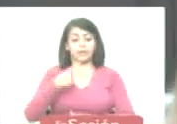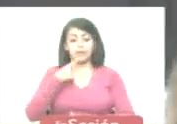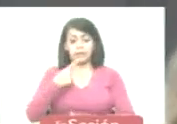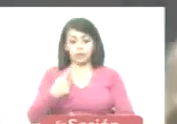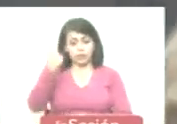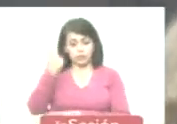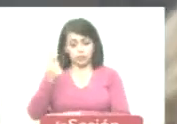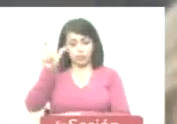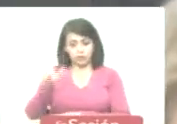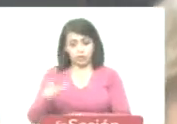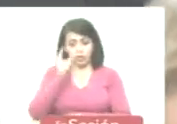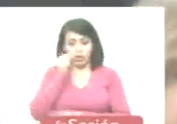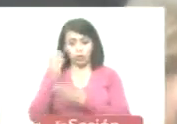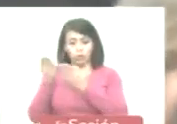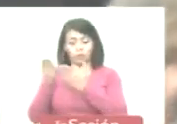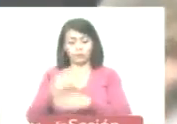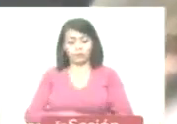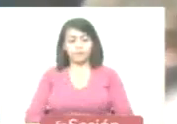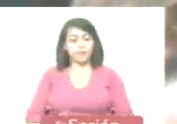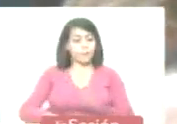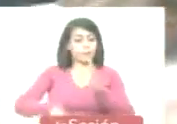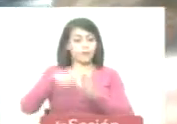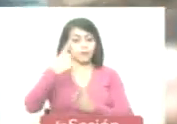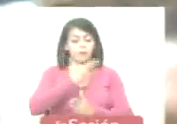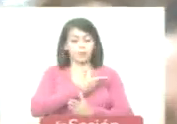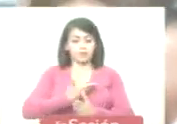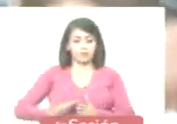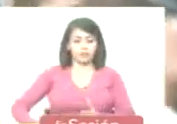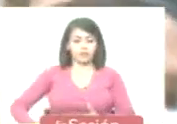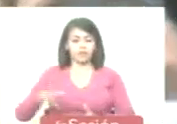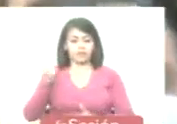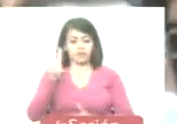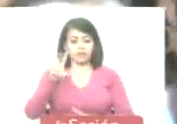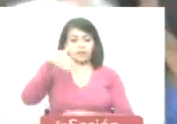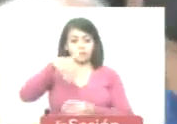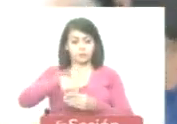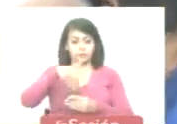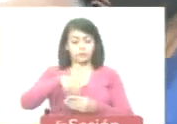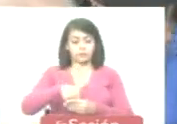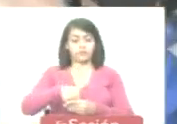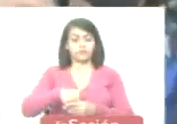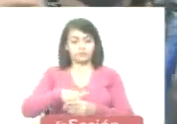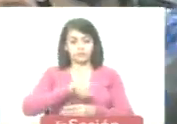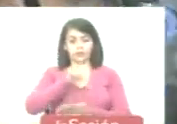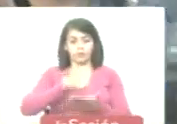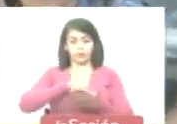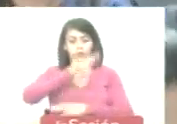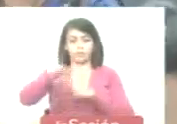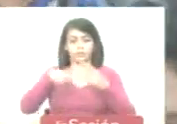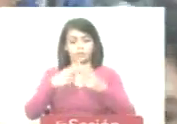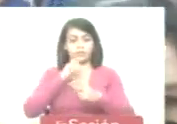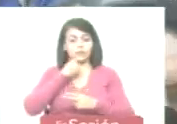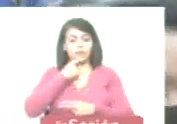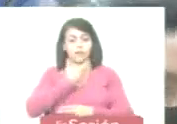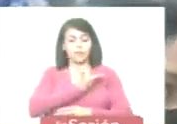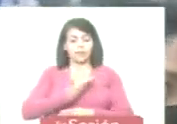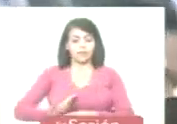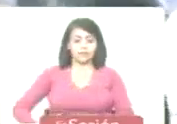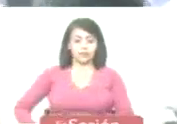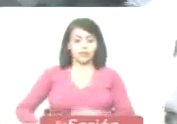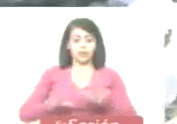el diputado Limas, el primer presidente de Venezuela electo por el voto directo, universal y secreto. Fue presidente